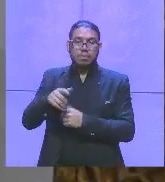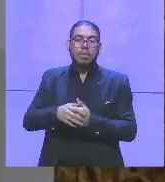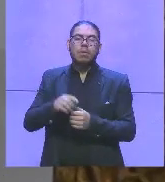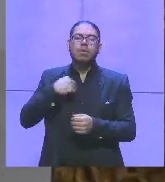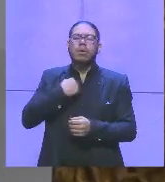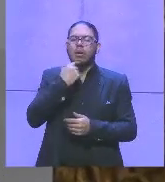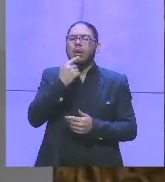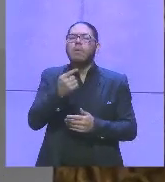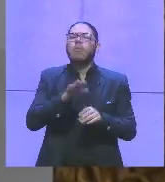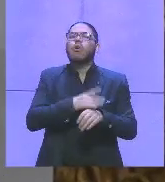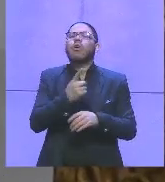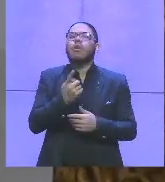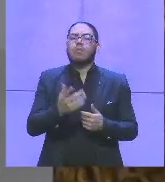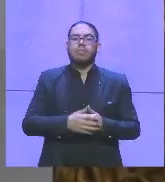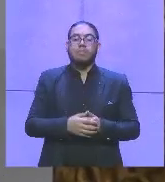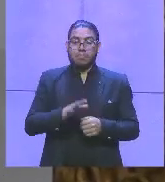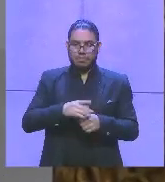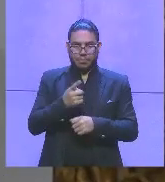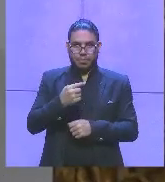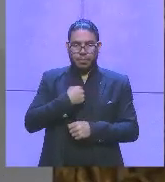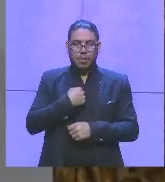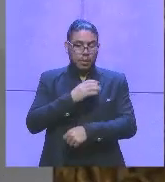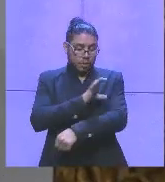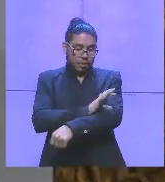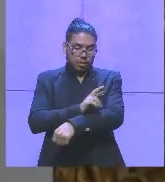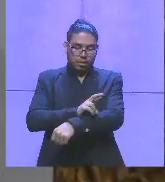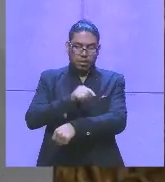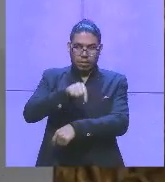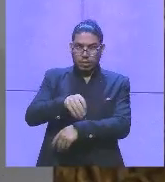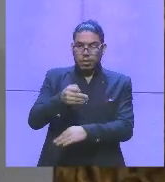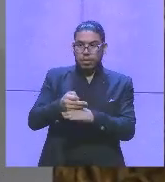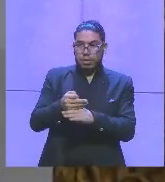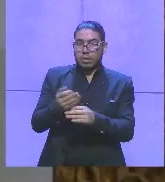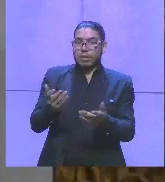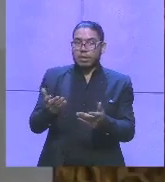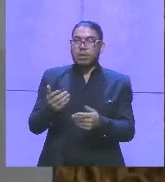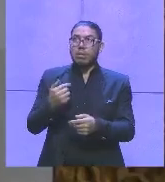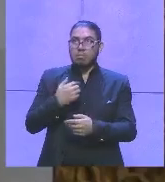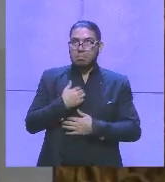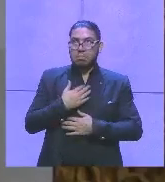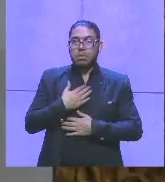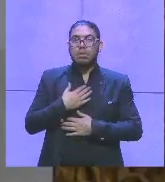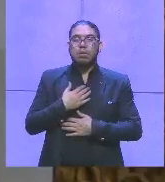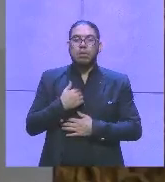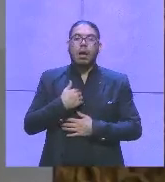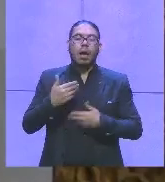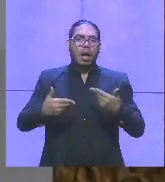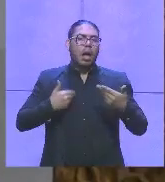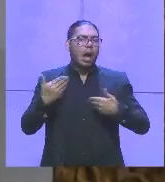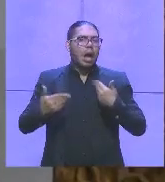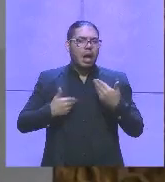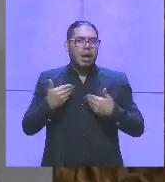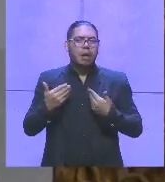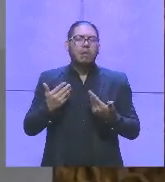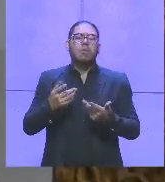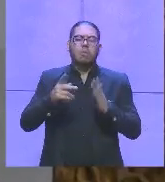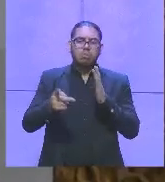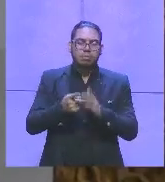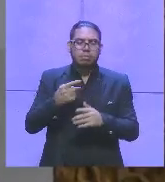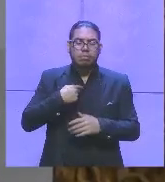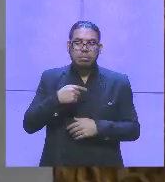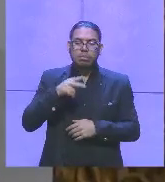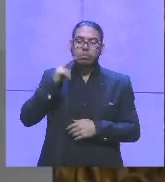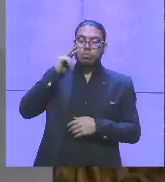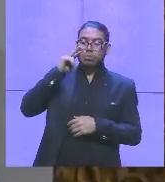que como coordinador de la obra, pues me alegra mucho pues, volver a constatar